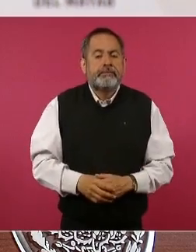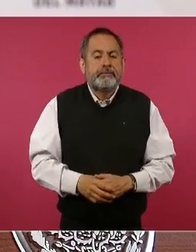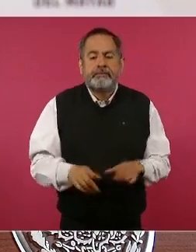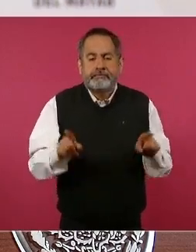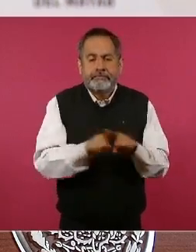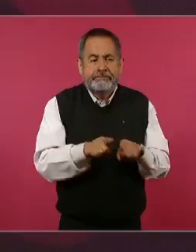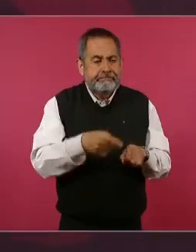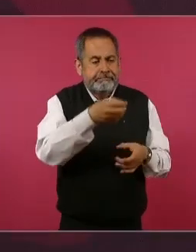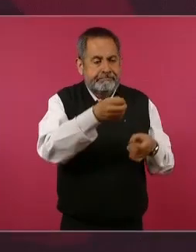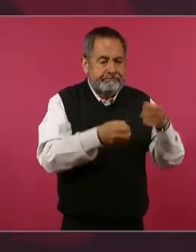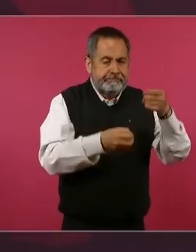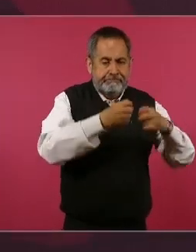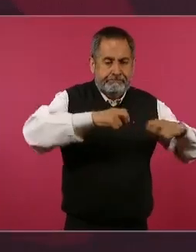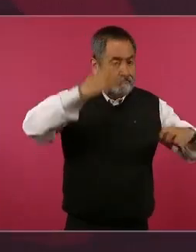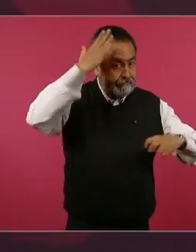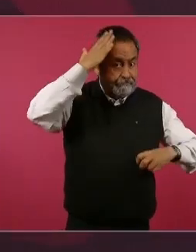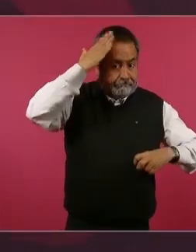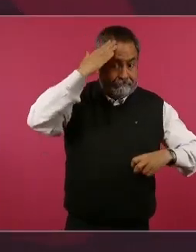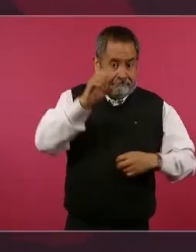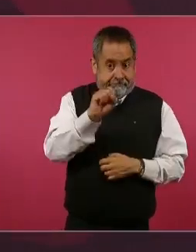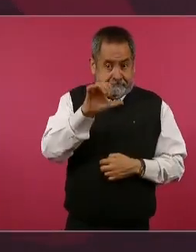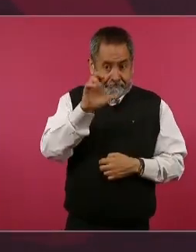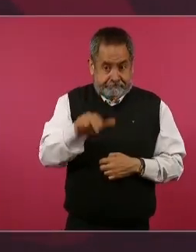un magistrado, un ministro.